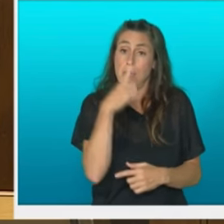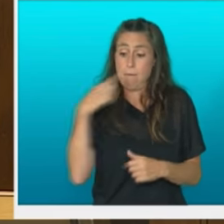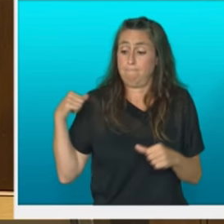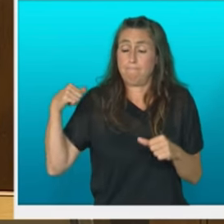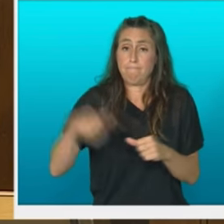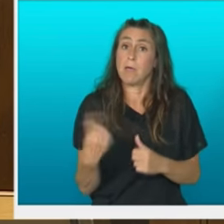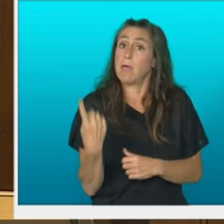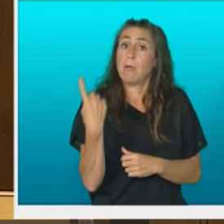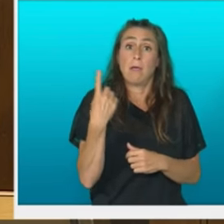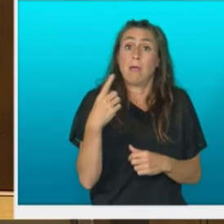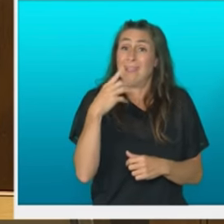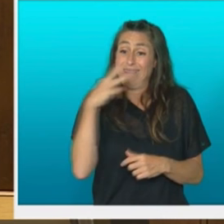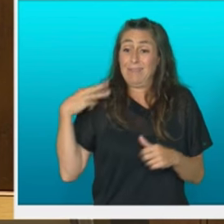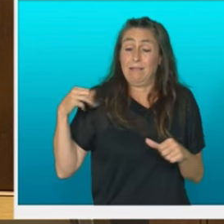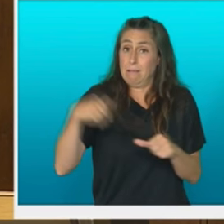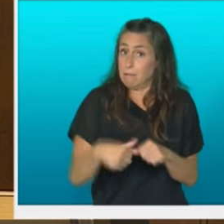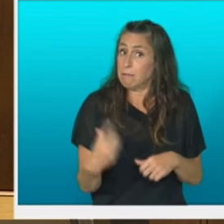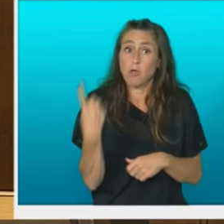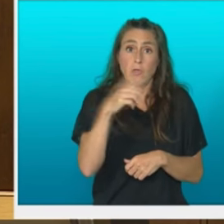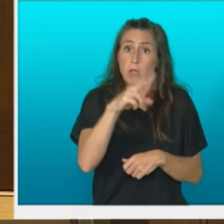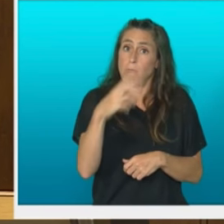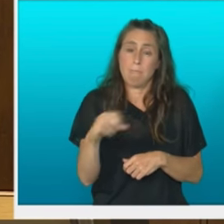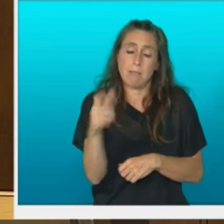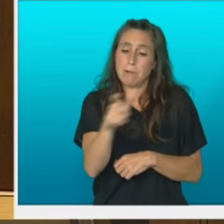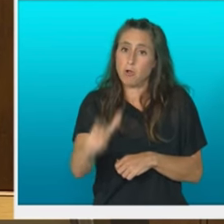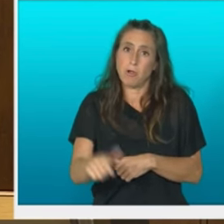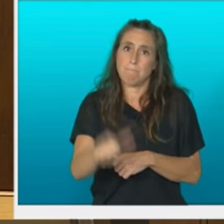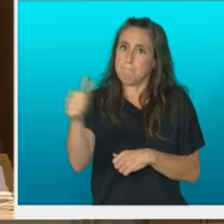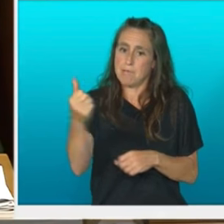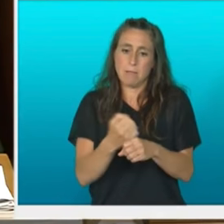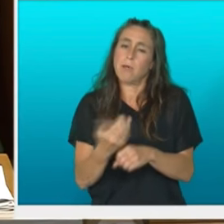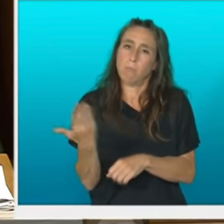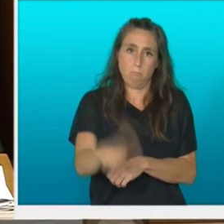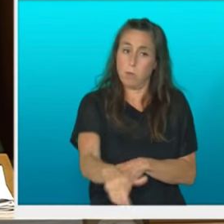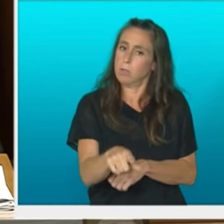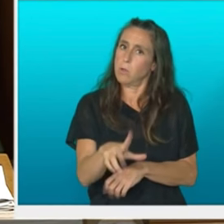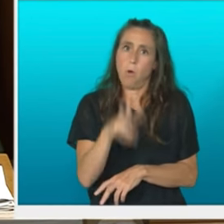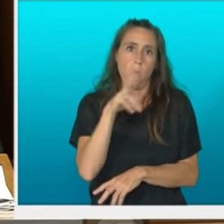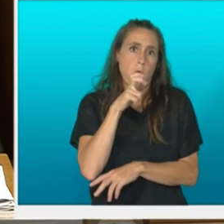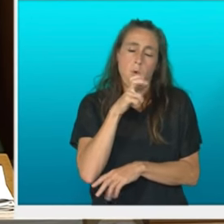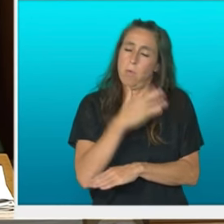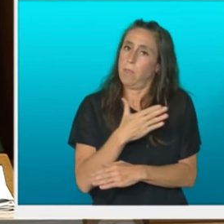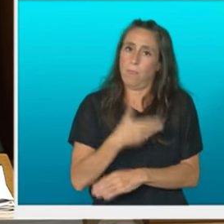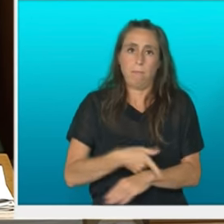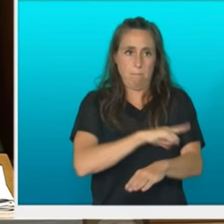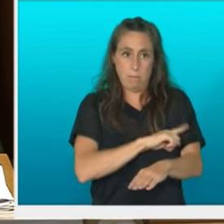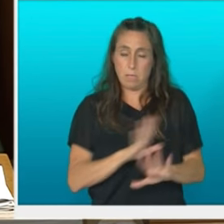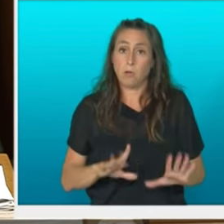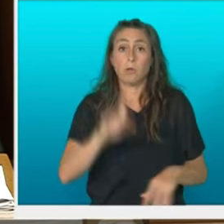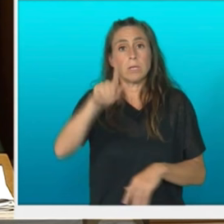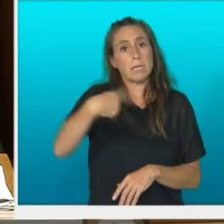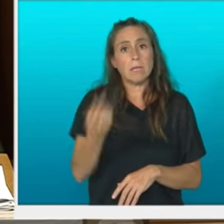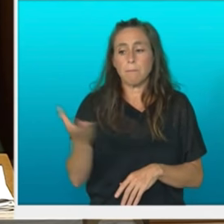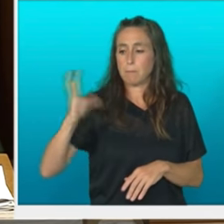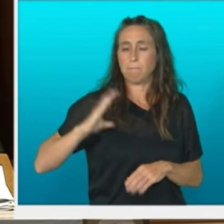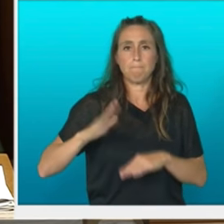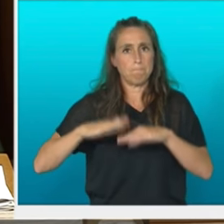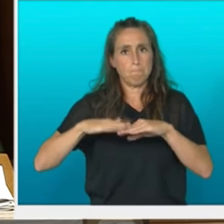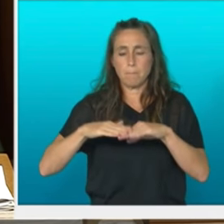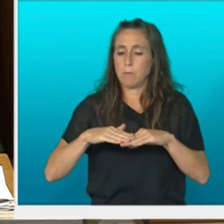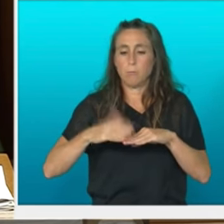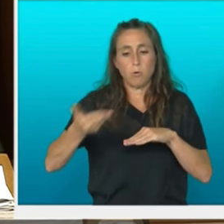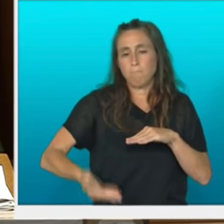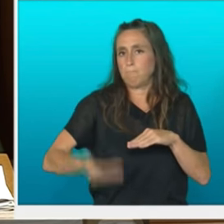Euskal Darria Nazken iru urteotan eta izugarria da hori eta derriko horrezkoa da gutxineko soldata gure herriaren bizi